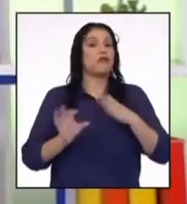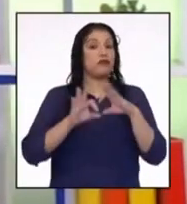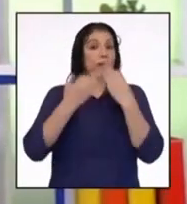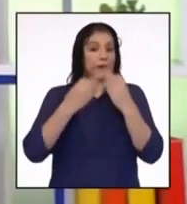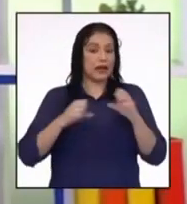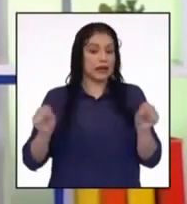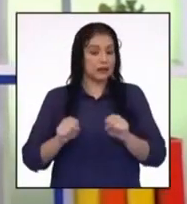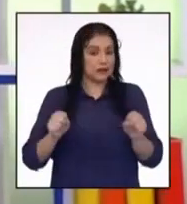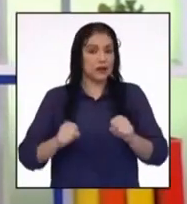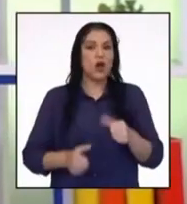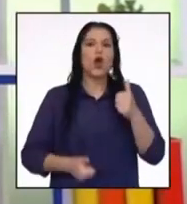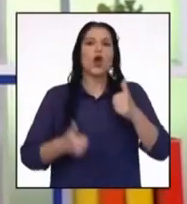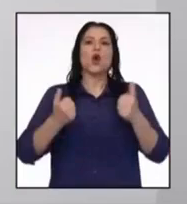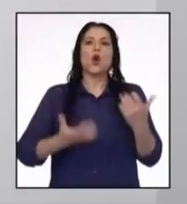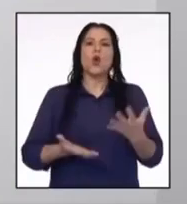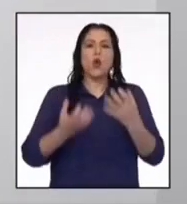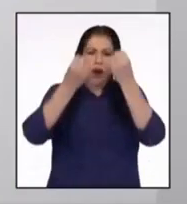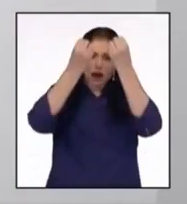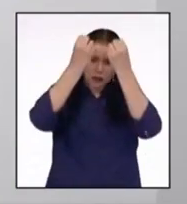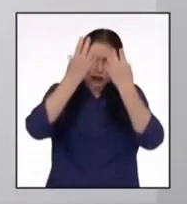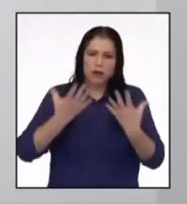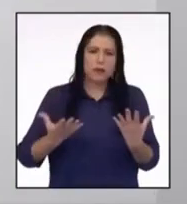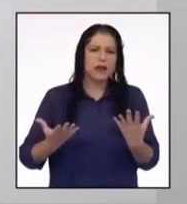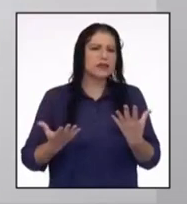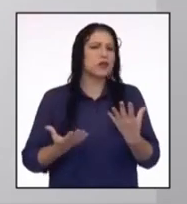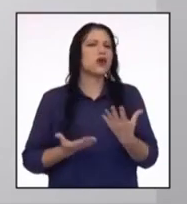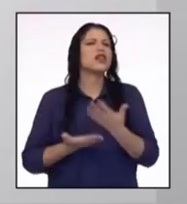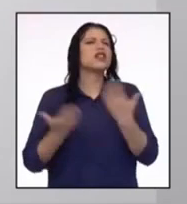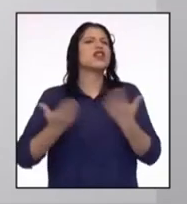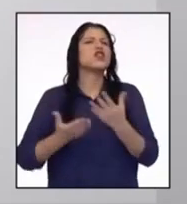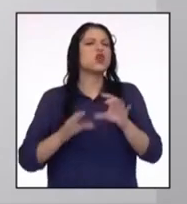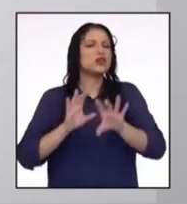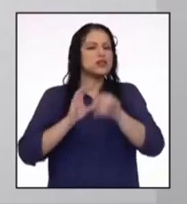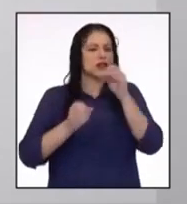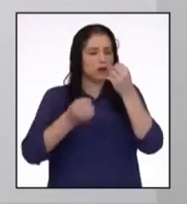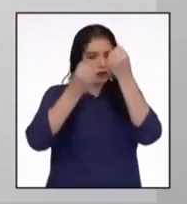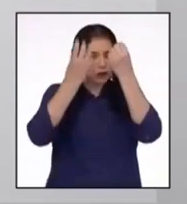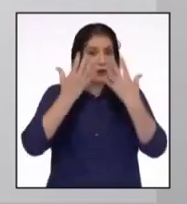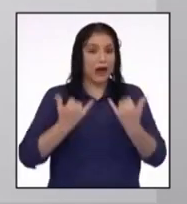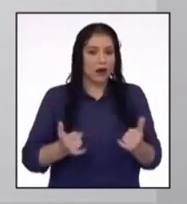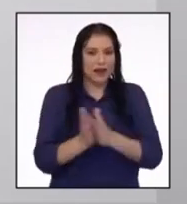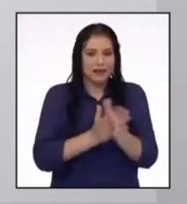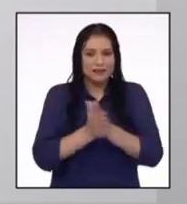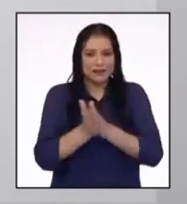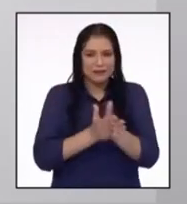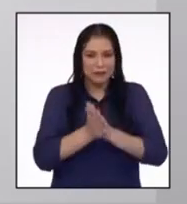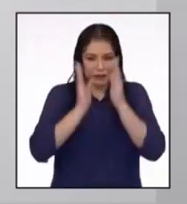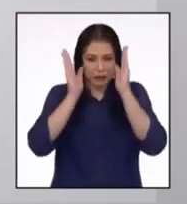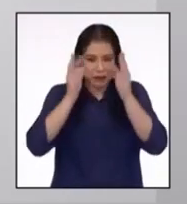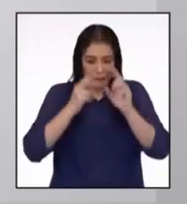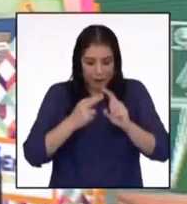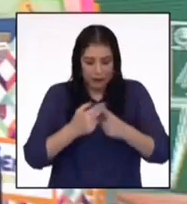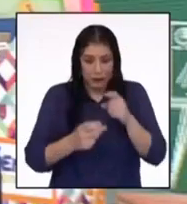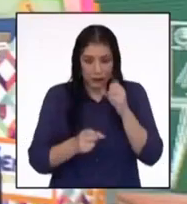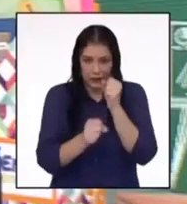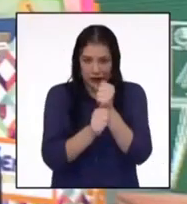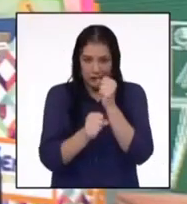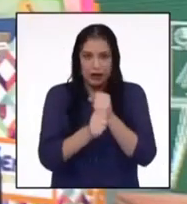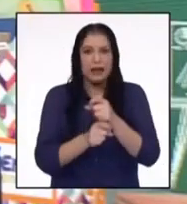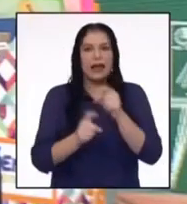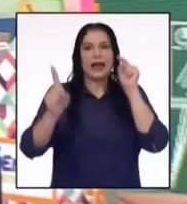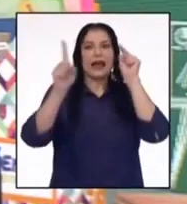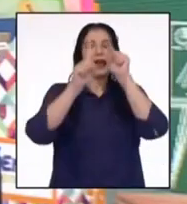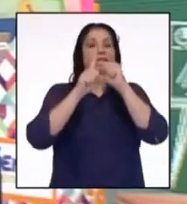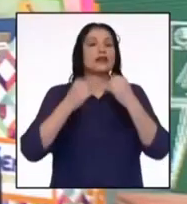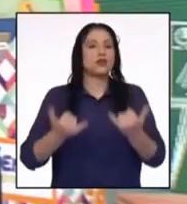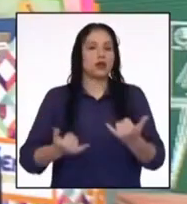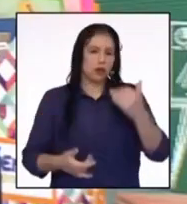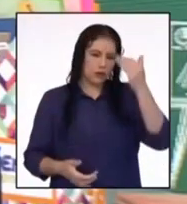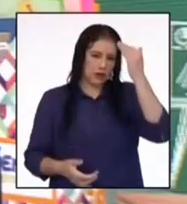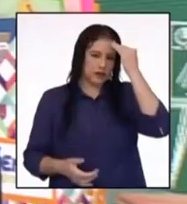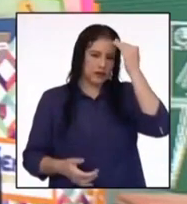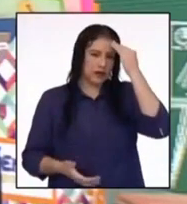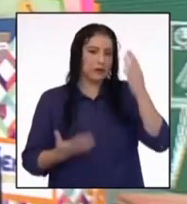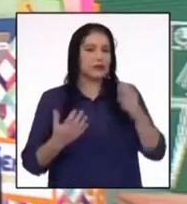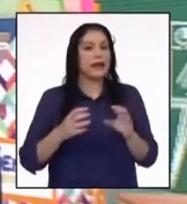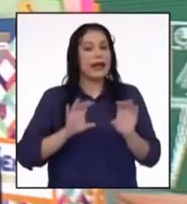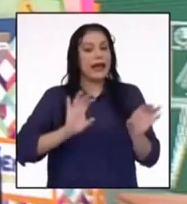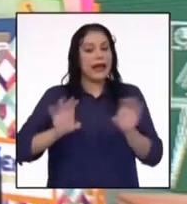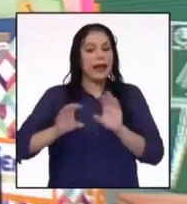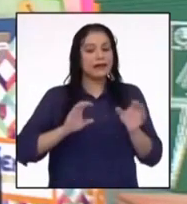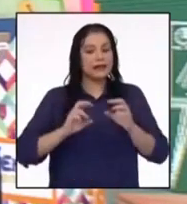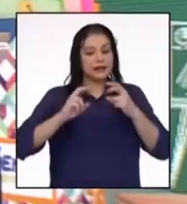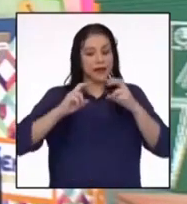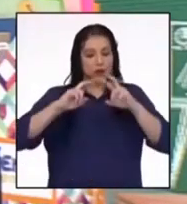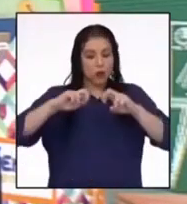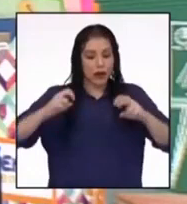qué fuentes de información cuento? Ahora vamos con todo, chicas y chicos. ¡Comenzamos! El reto de hoy, como ya sabemos, es elaborar